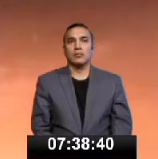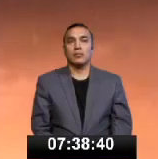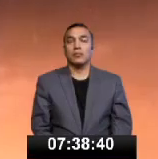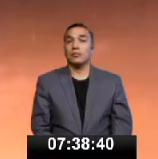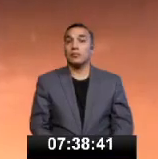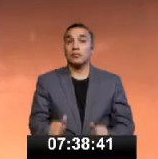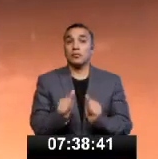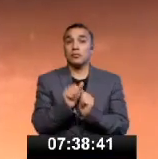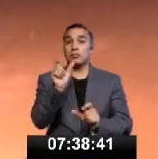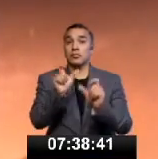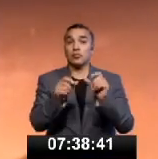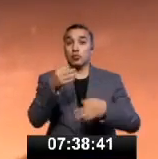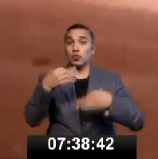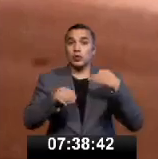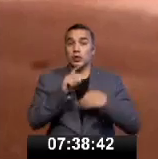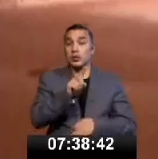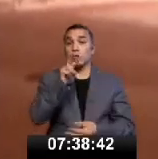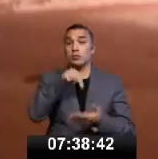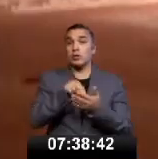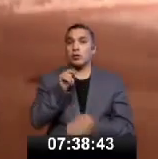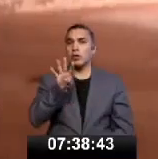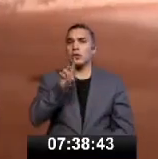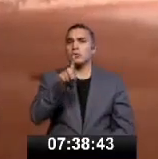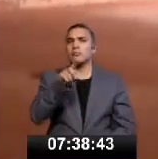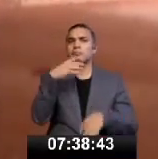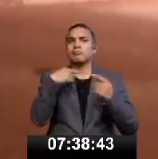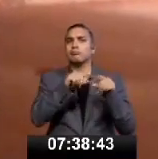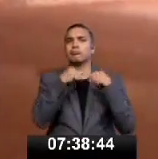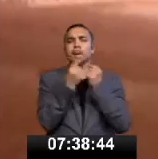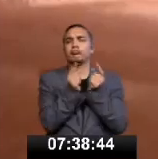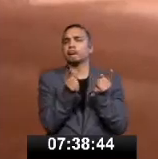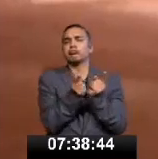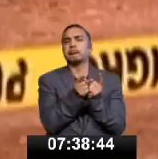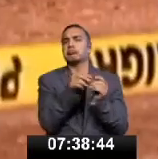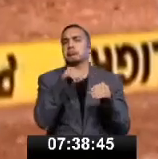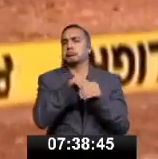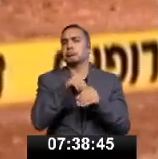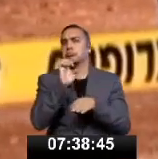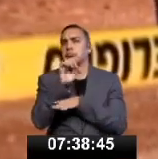De acuerdo a expedientes judiciales, en 2004 era una pequeña agrupación local